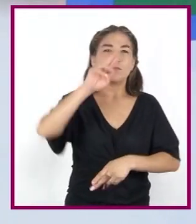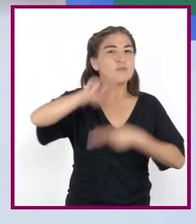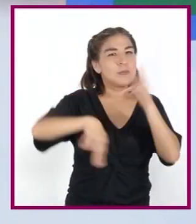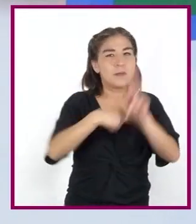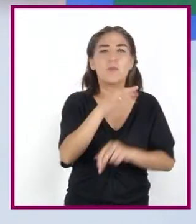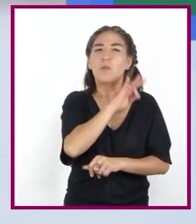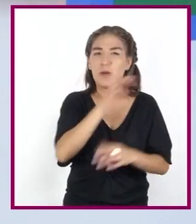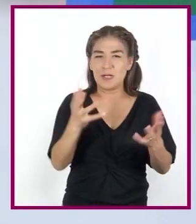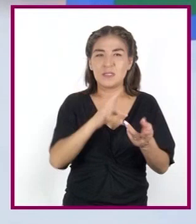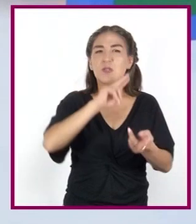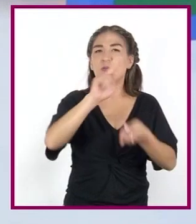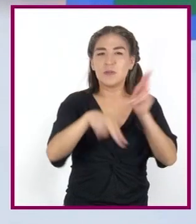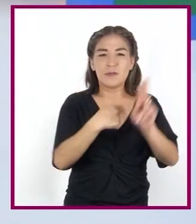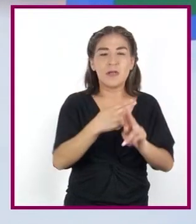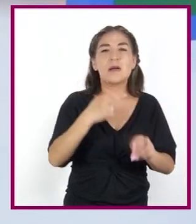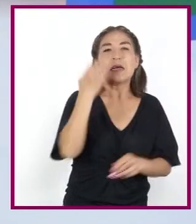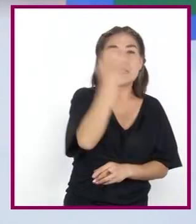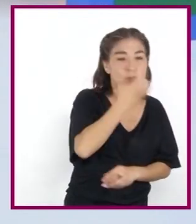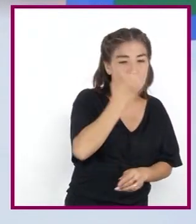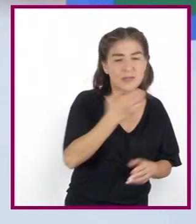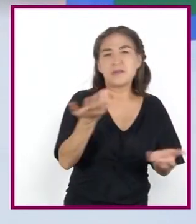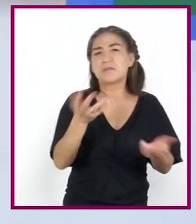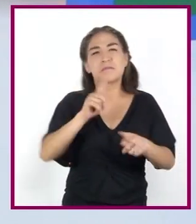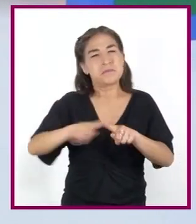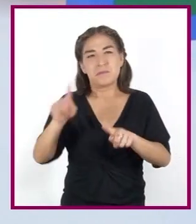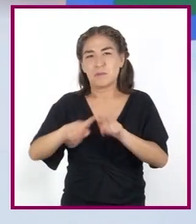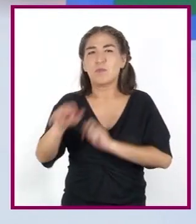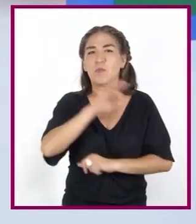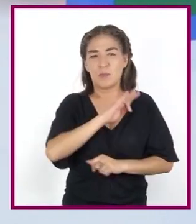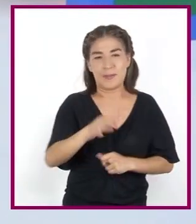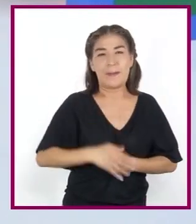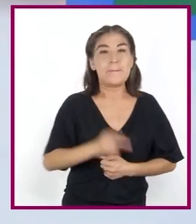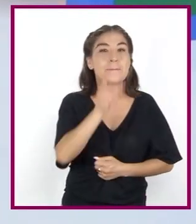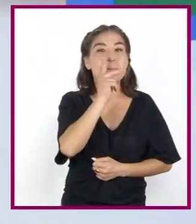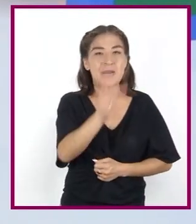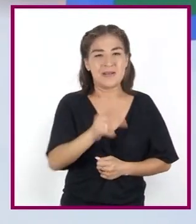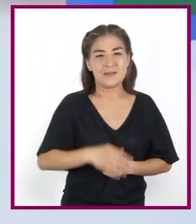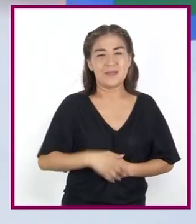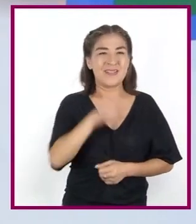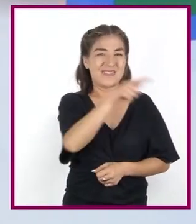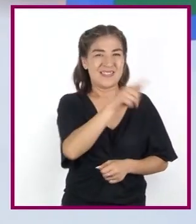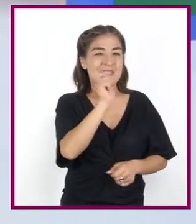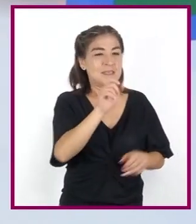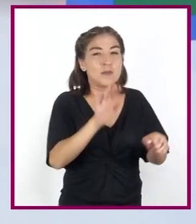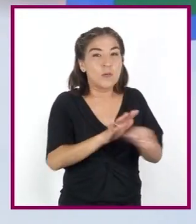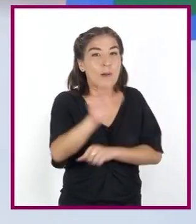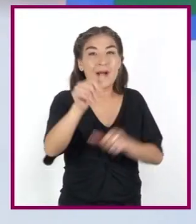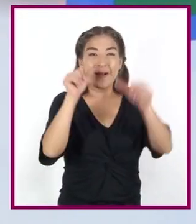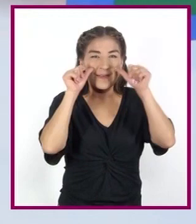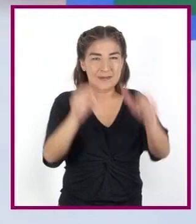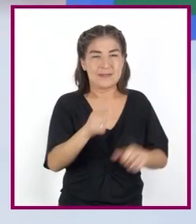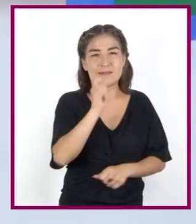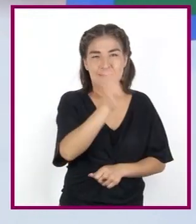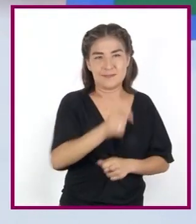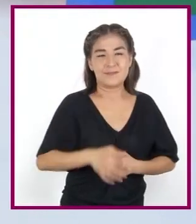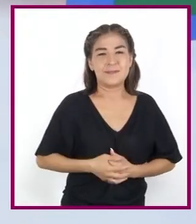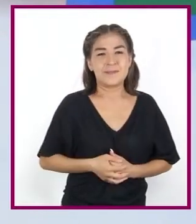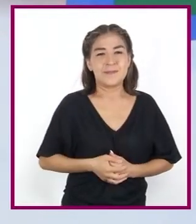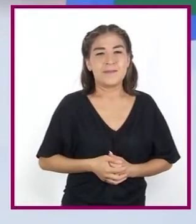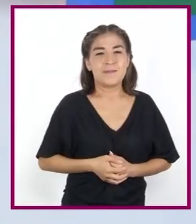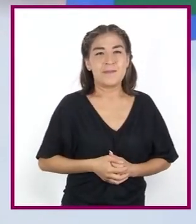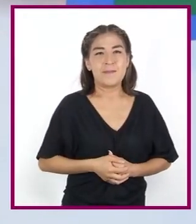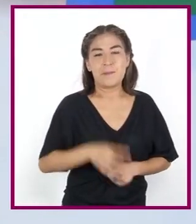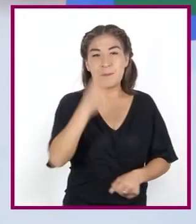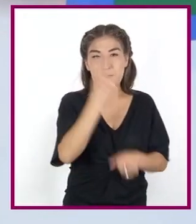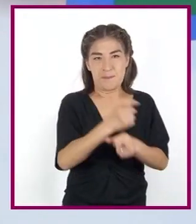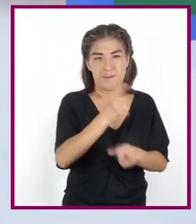hacer trámites escolares, vehiculares, etc. Las palabras a las que debemos de poner atención son, en